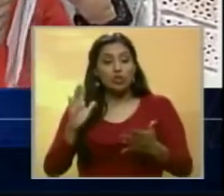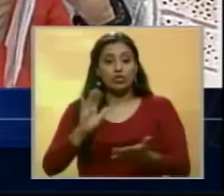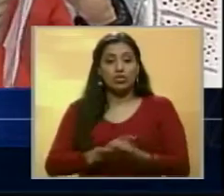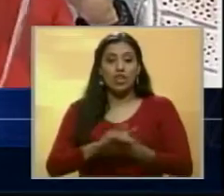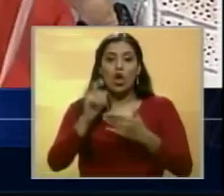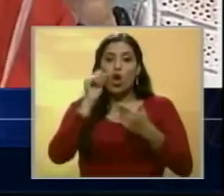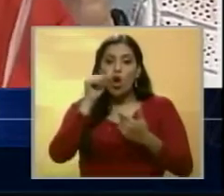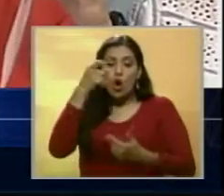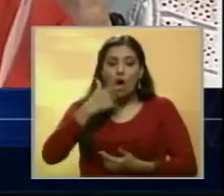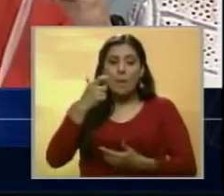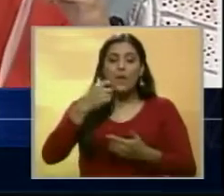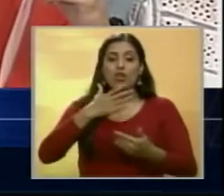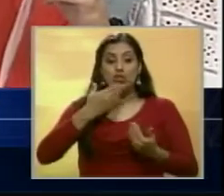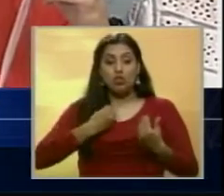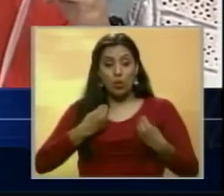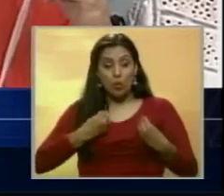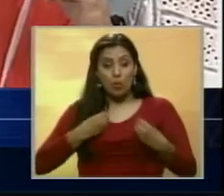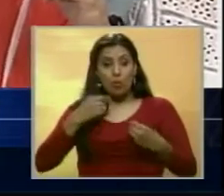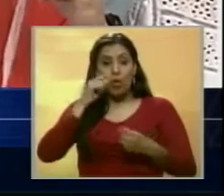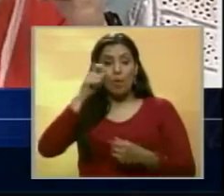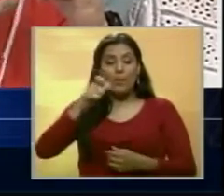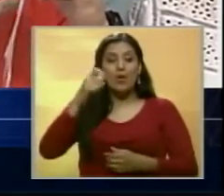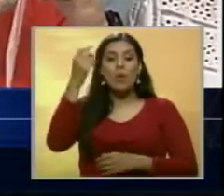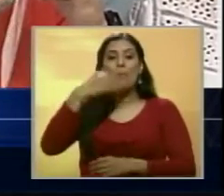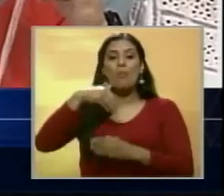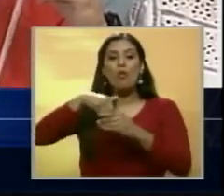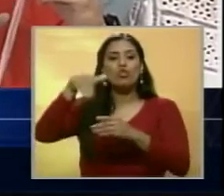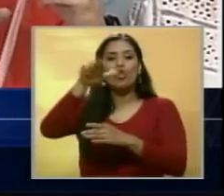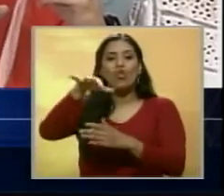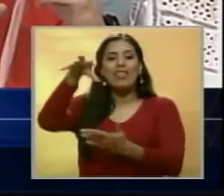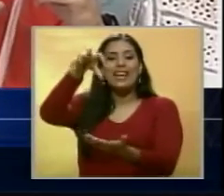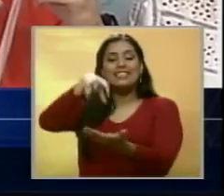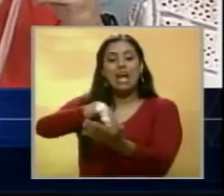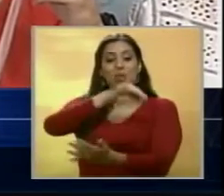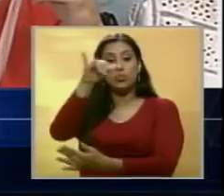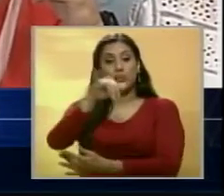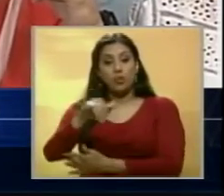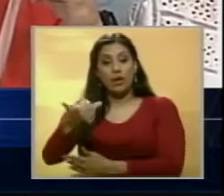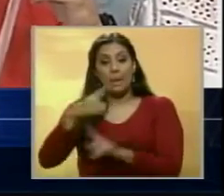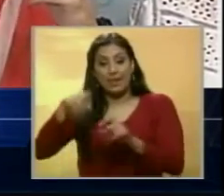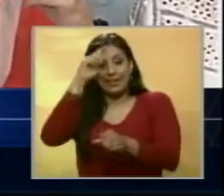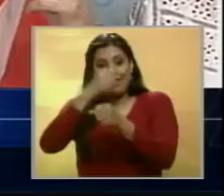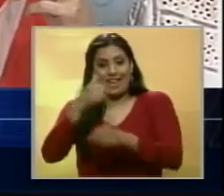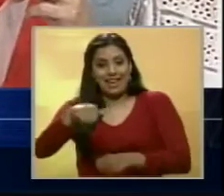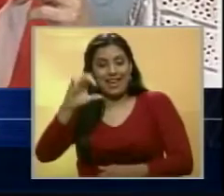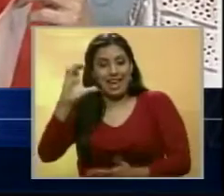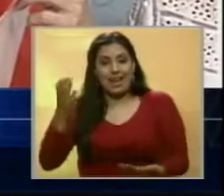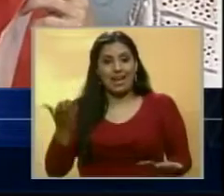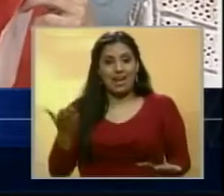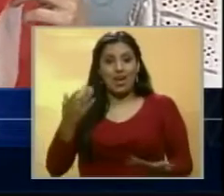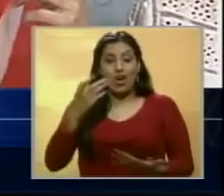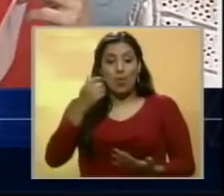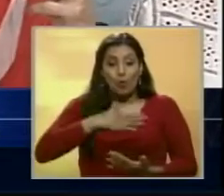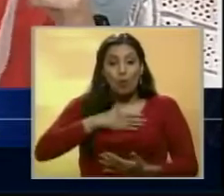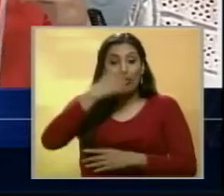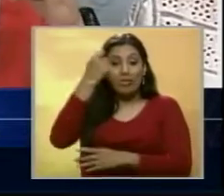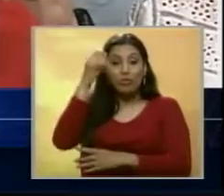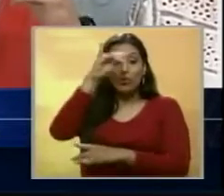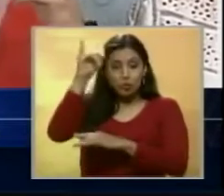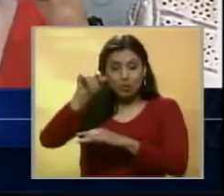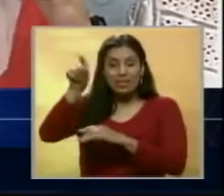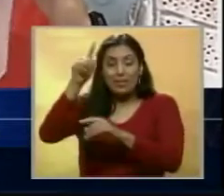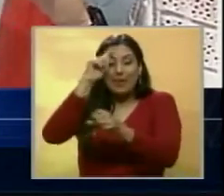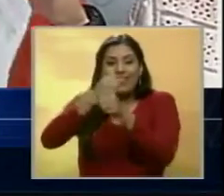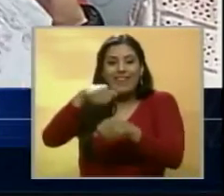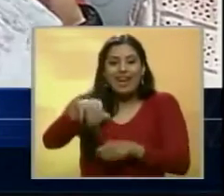su domicilio, porque él vota, el diputado Enrique Márquez, él vota en el estado Zulia. Él es diputado además del Zulia.